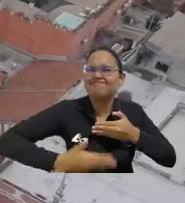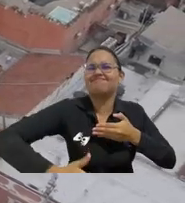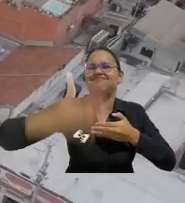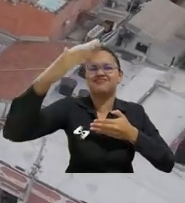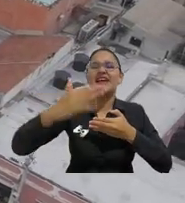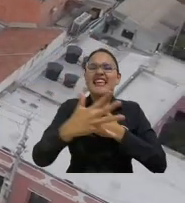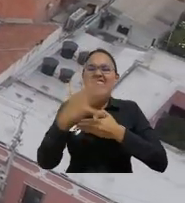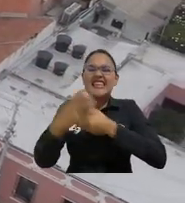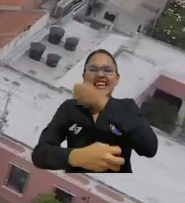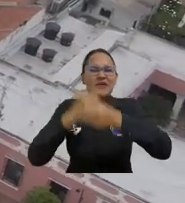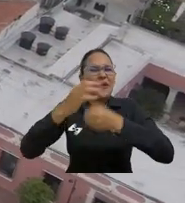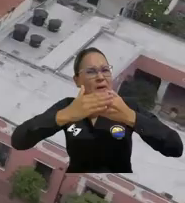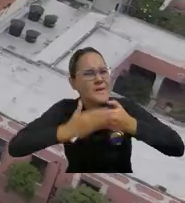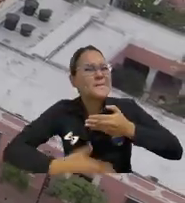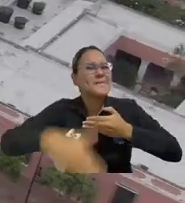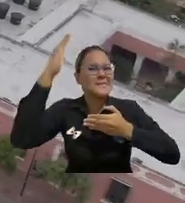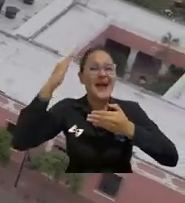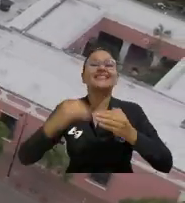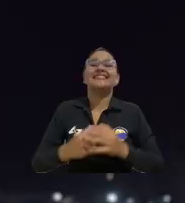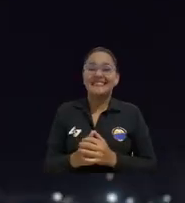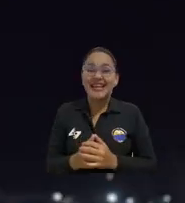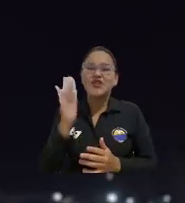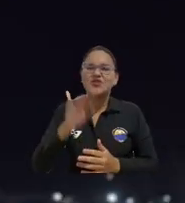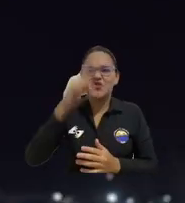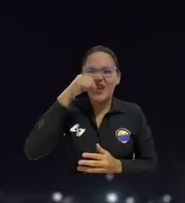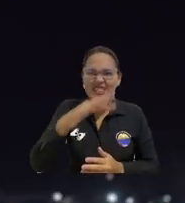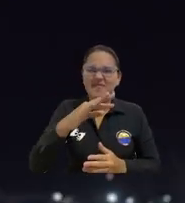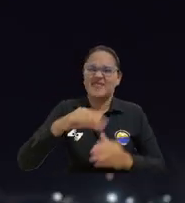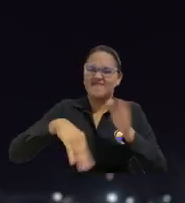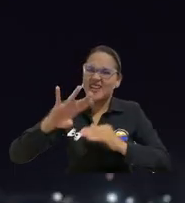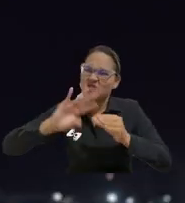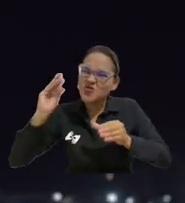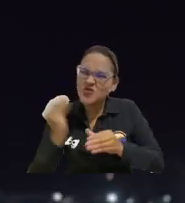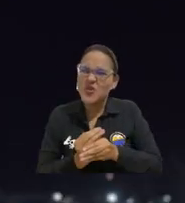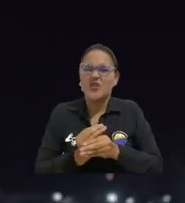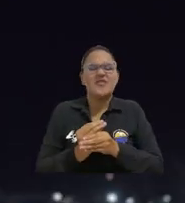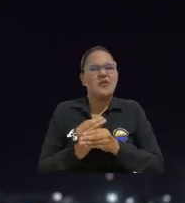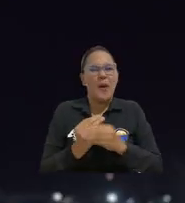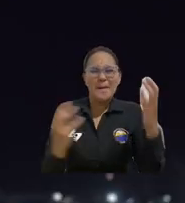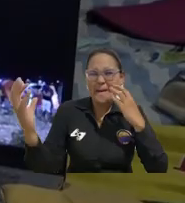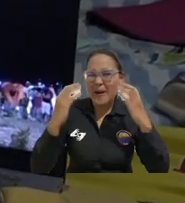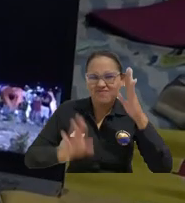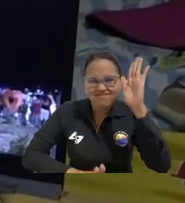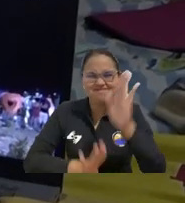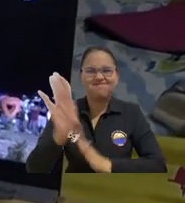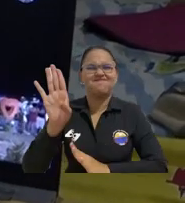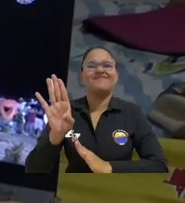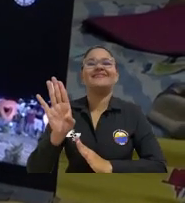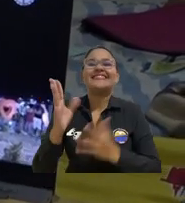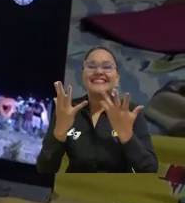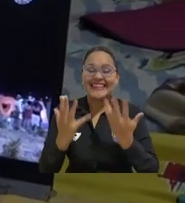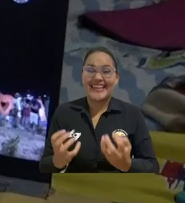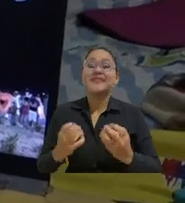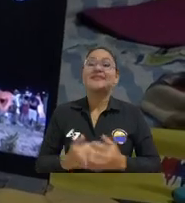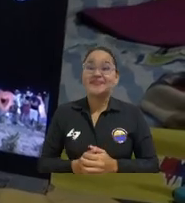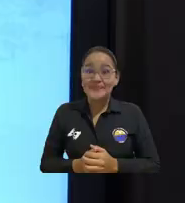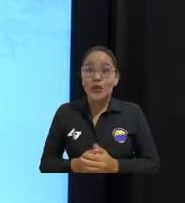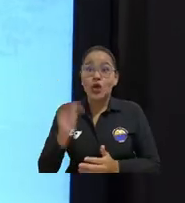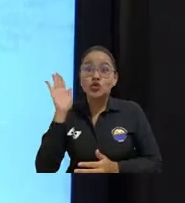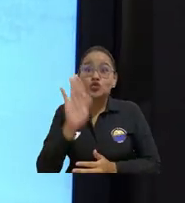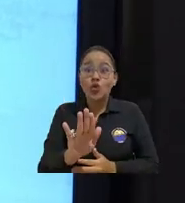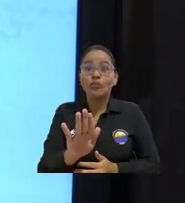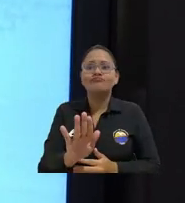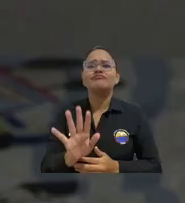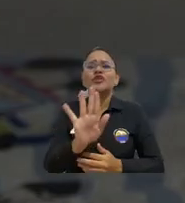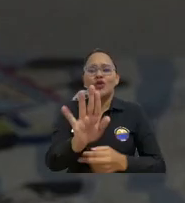para la que vamos a legar para nuestros descendientes. Una Santa Marta inclusiva, resiliente y próspera. Este espacio digital no es el único.